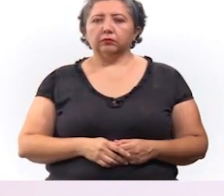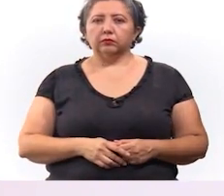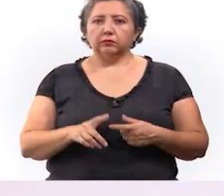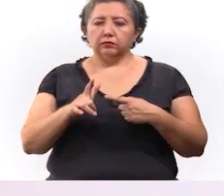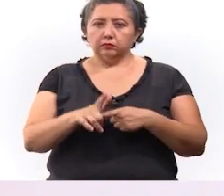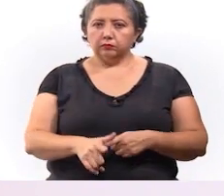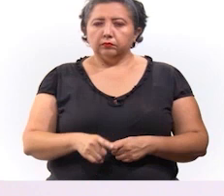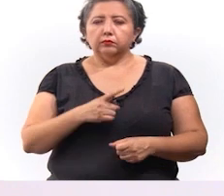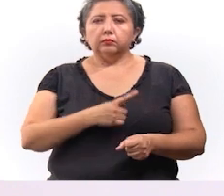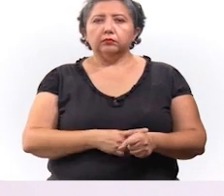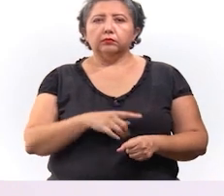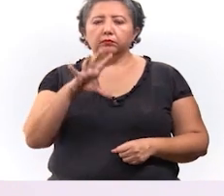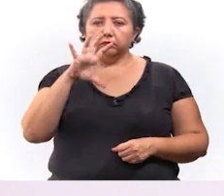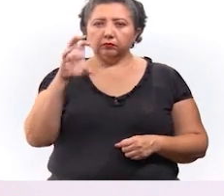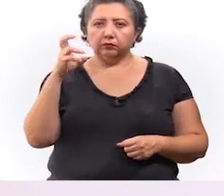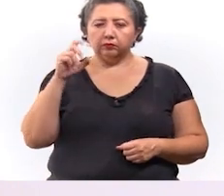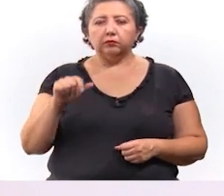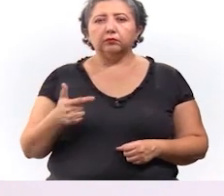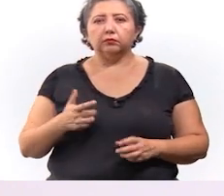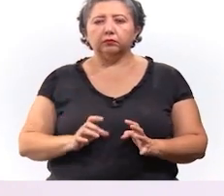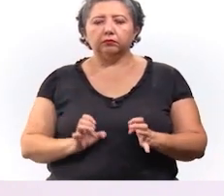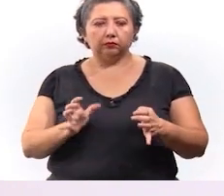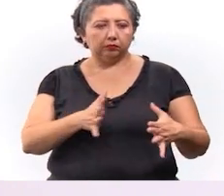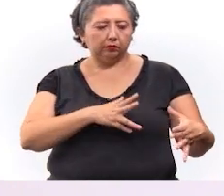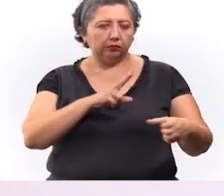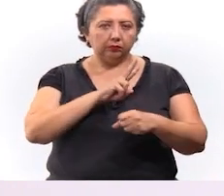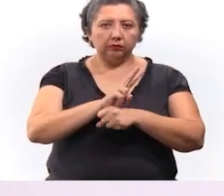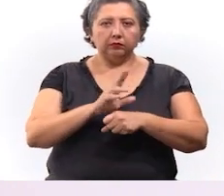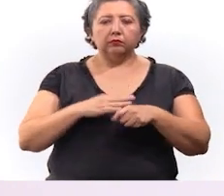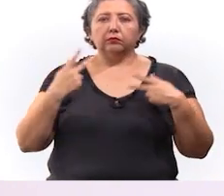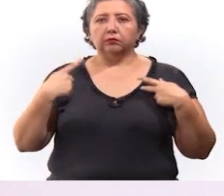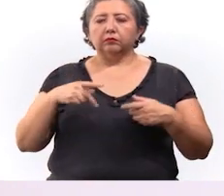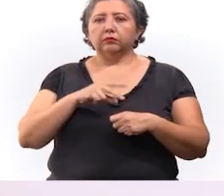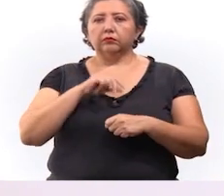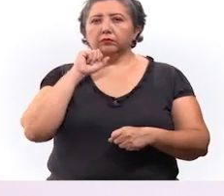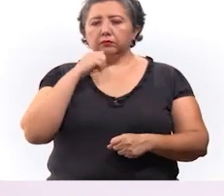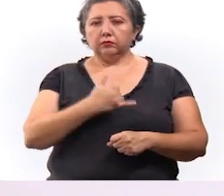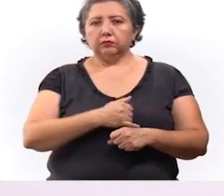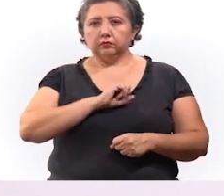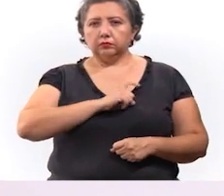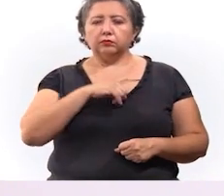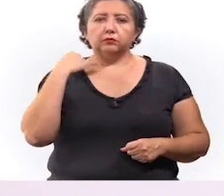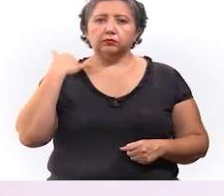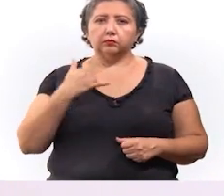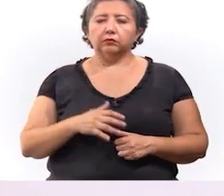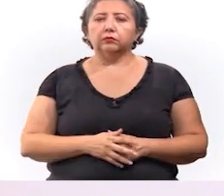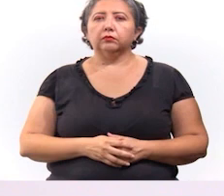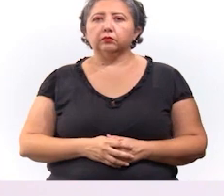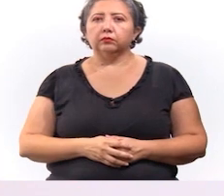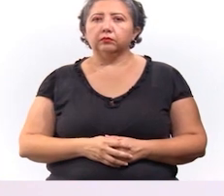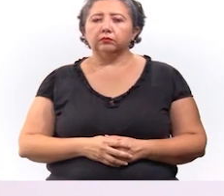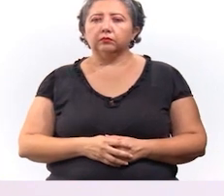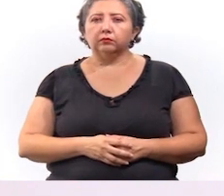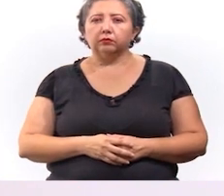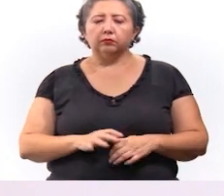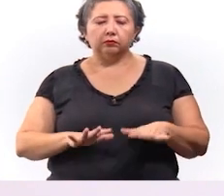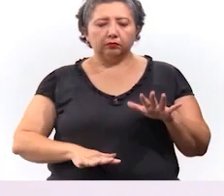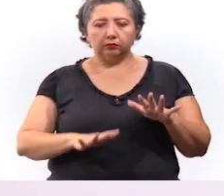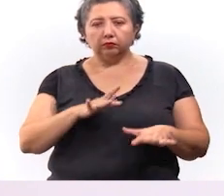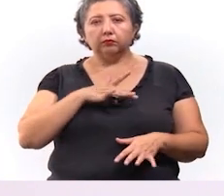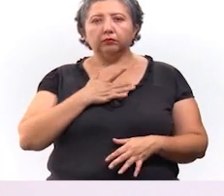De los casos activos, 502 están estables, aislados y monitoreados por personal médico de la Secretaría de Salud de Yucatán.